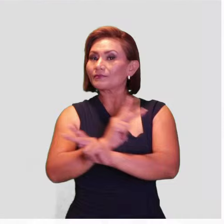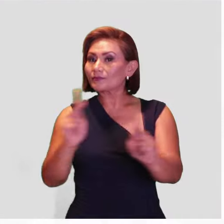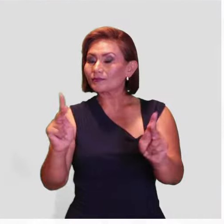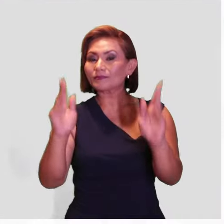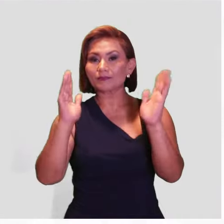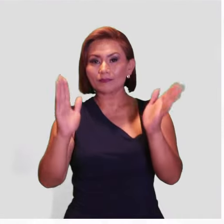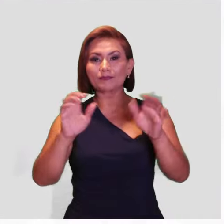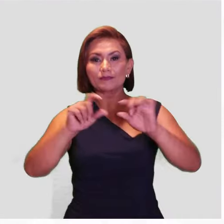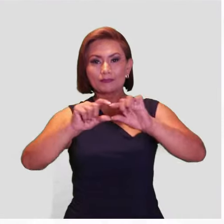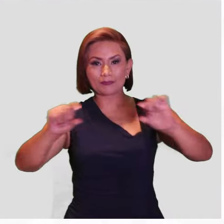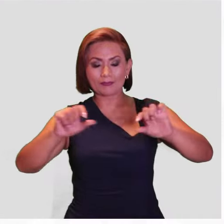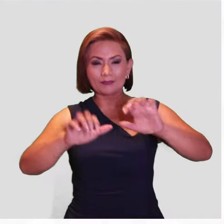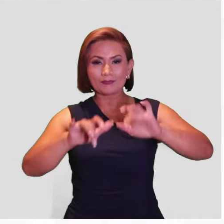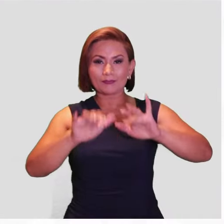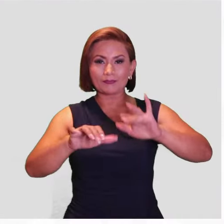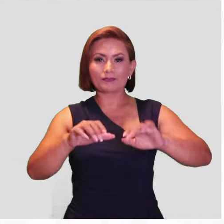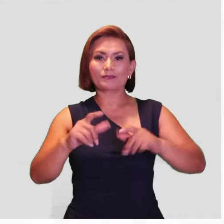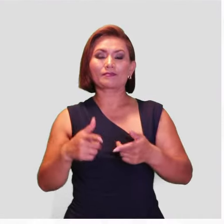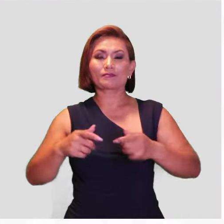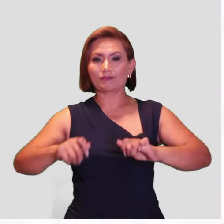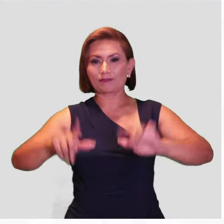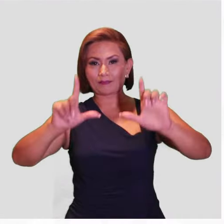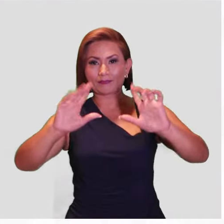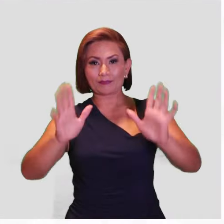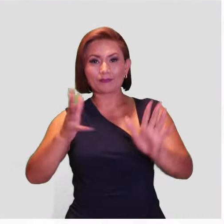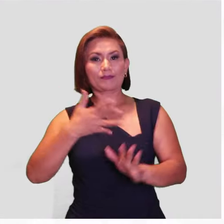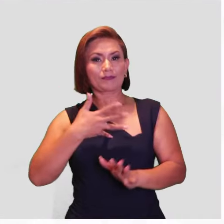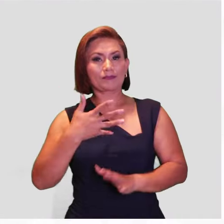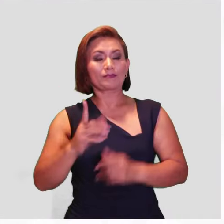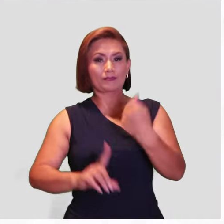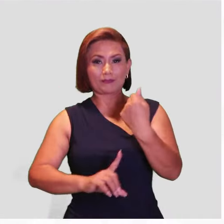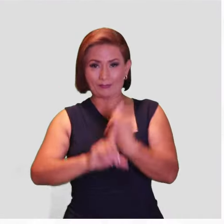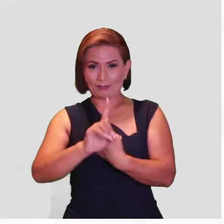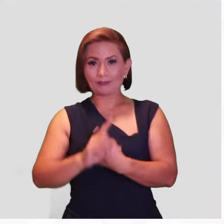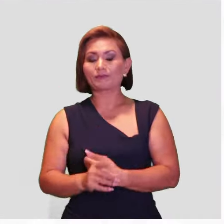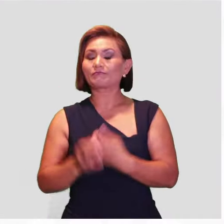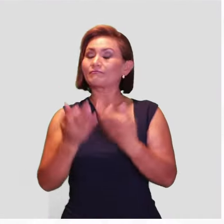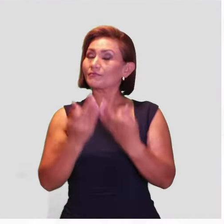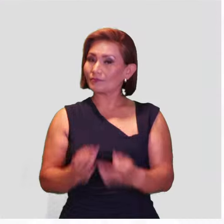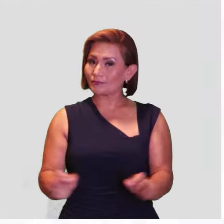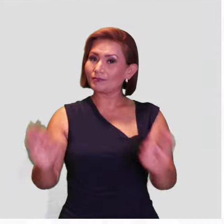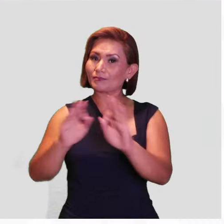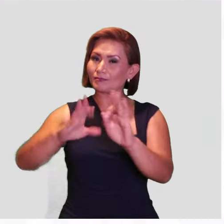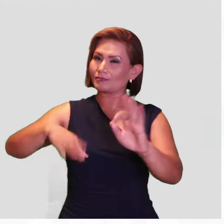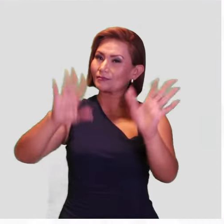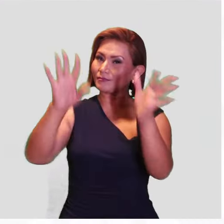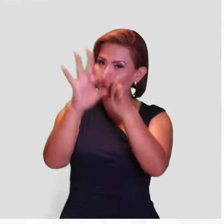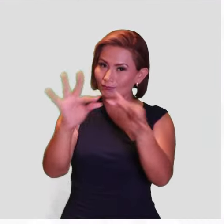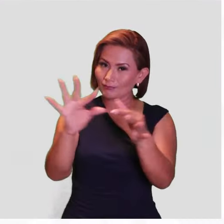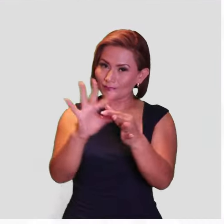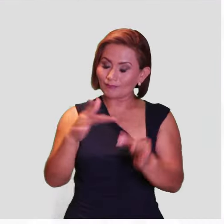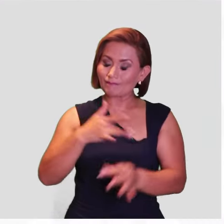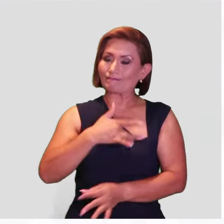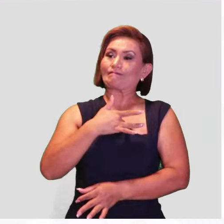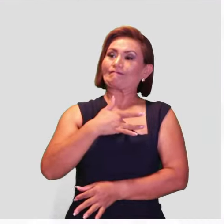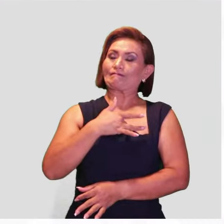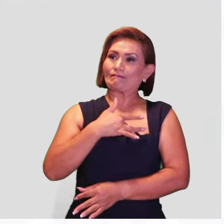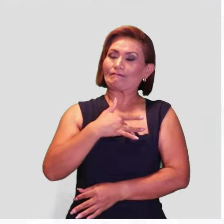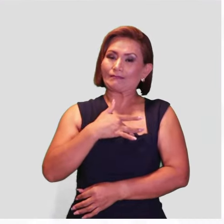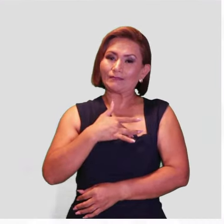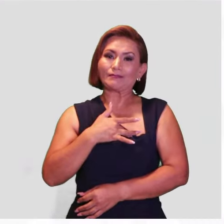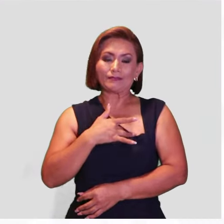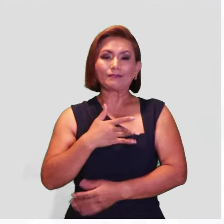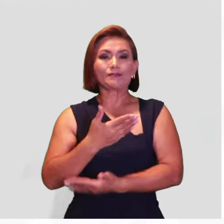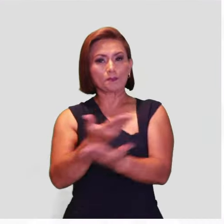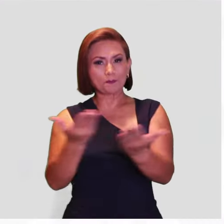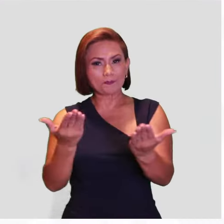su registro en el chat. Se han tocado temas bastante sensibles que la ciudadanía